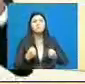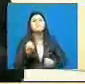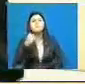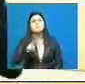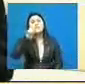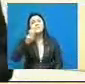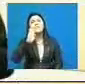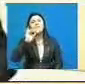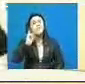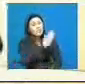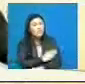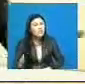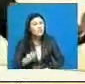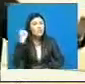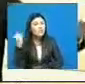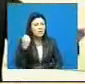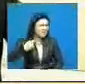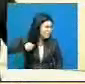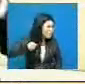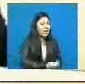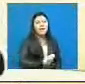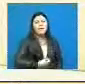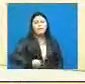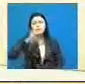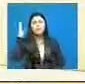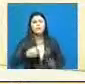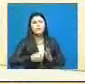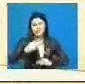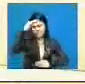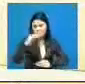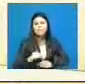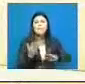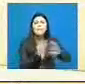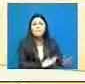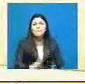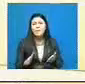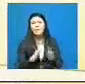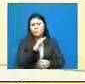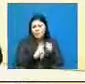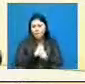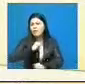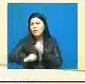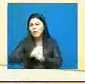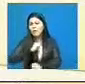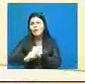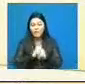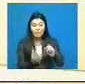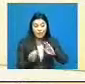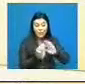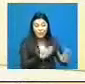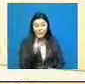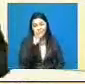17 billones de pesos de un solo tajazo el presupuesto del Plan Plurianual de Inversiones del Plan Nacional de